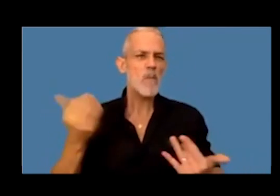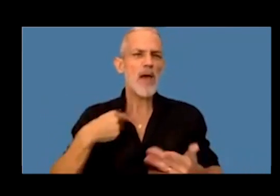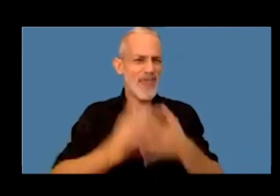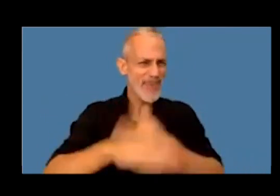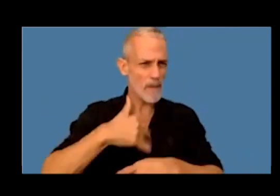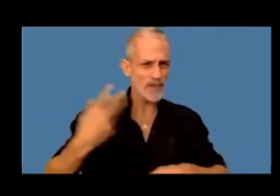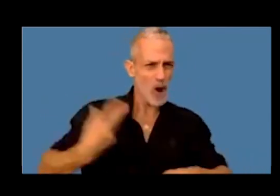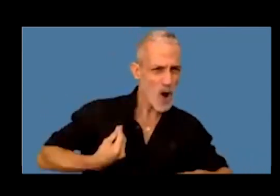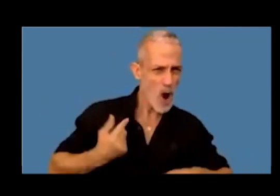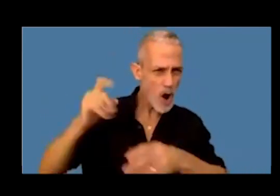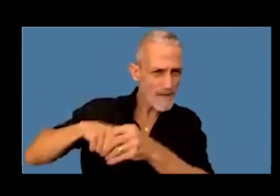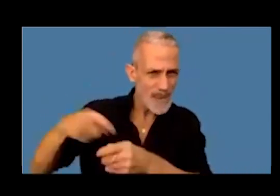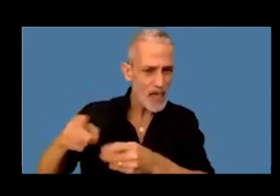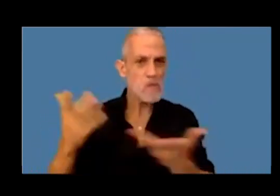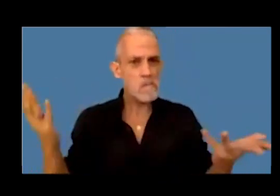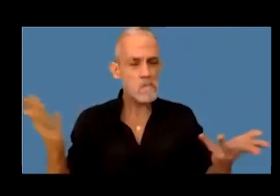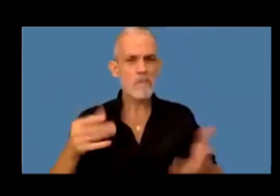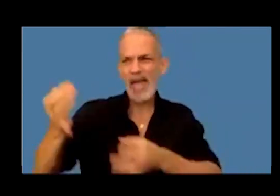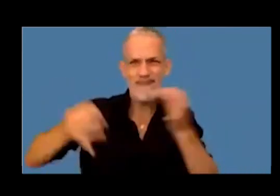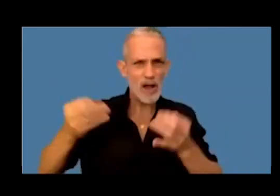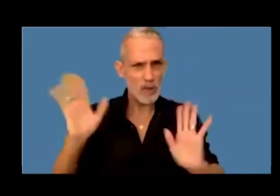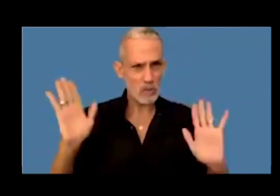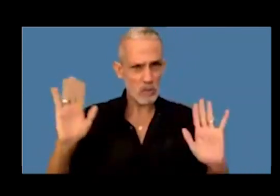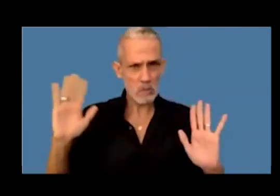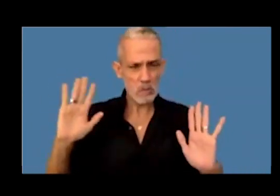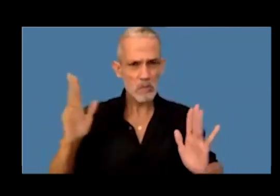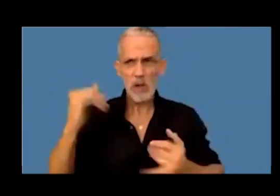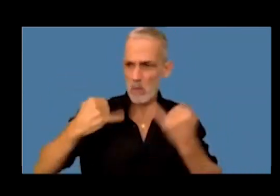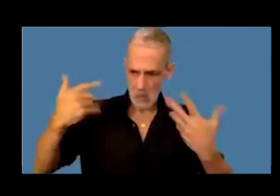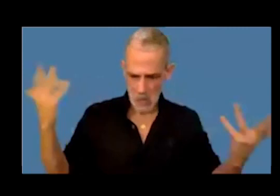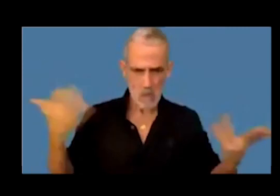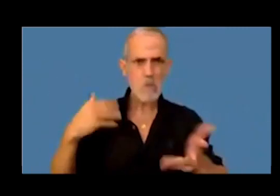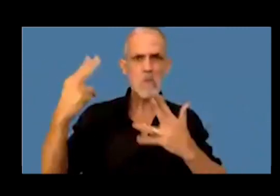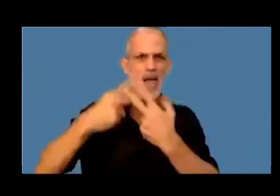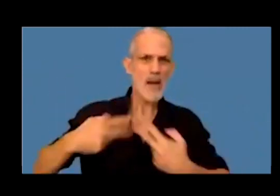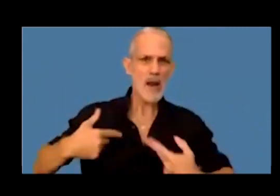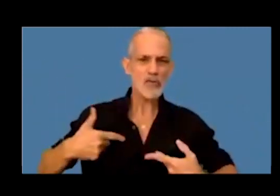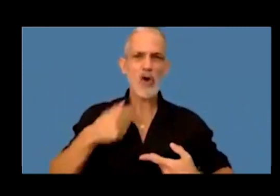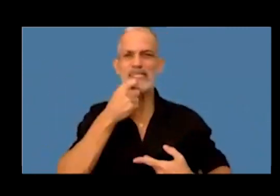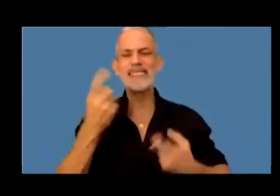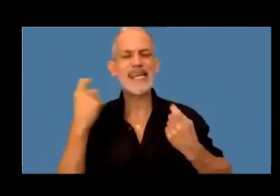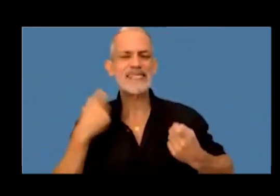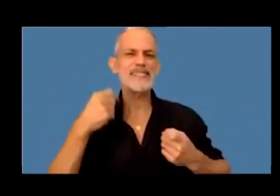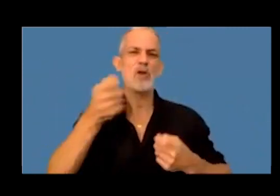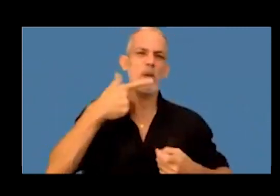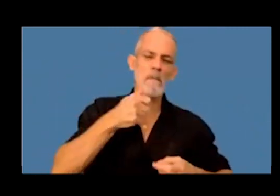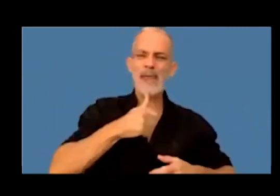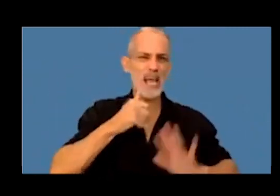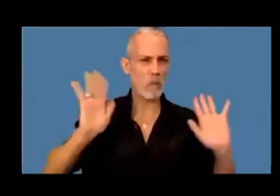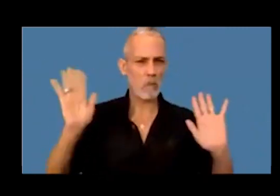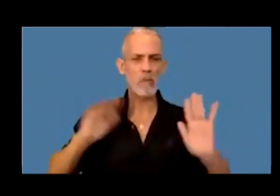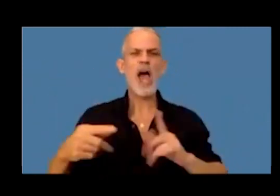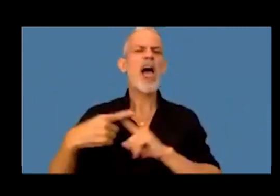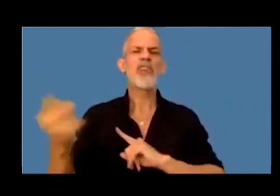digamos. Siendo que no evalúan el caso, explico que no evalúan el caso si necesito una medicación, si necesito directamente, por el hecho de